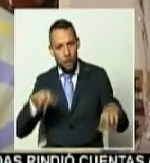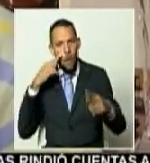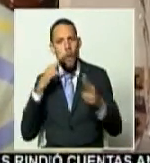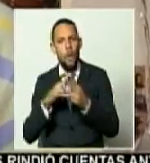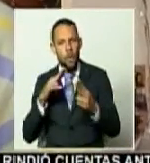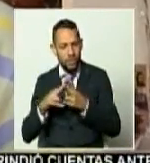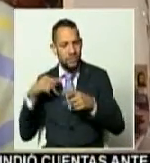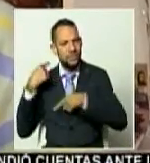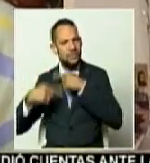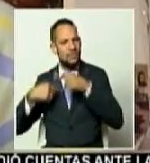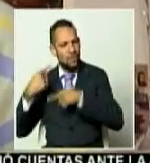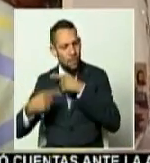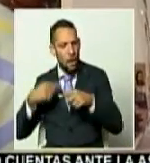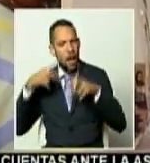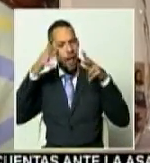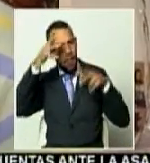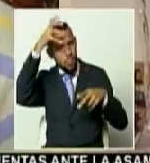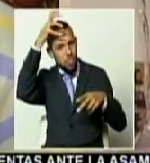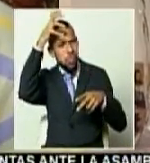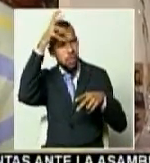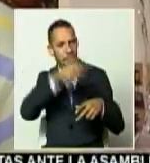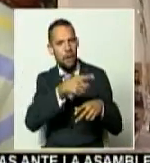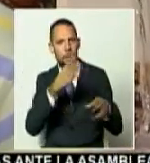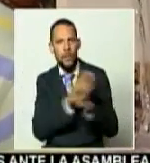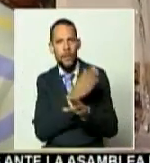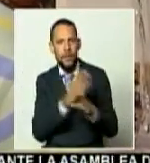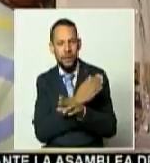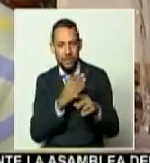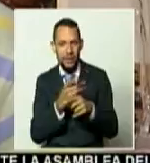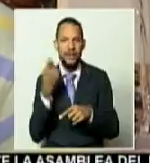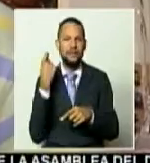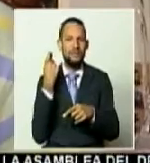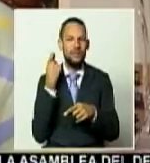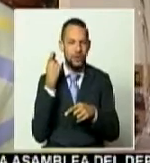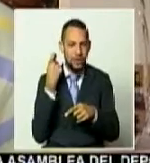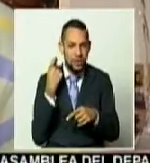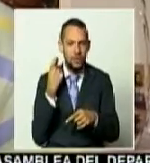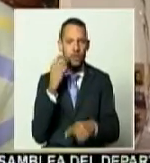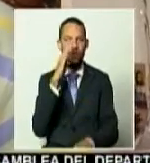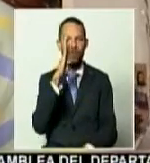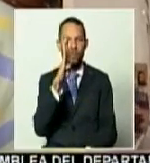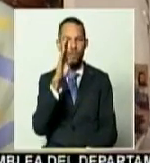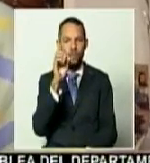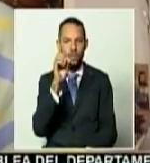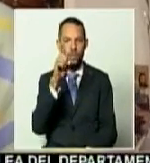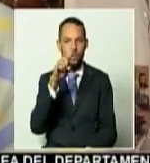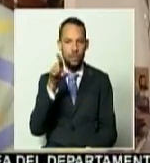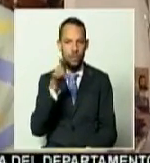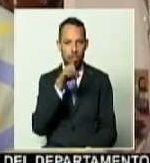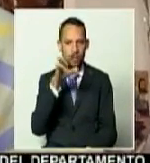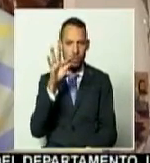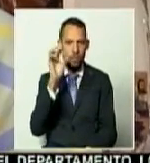historia de este atentado. El más reciente fue en Boston en el 2013, cuando